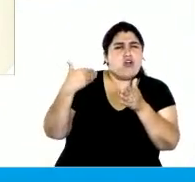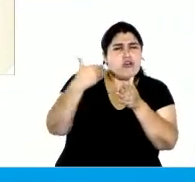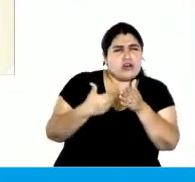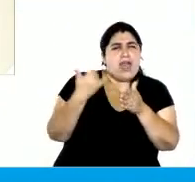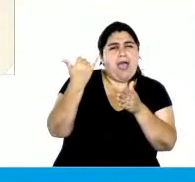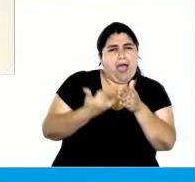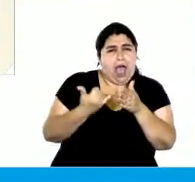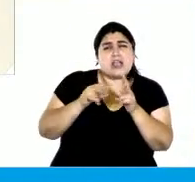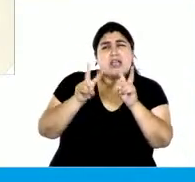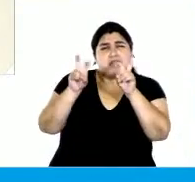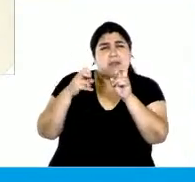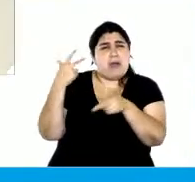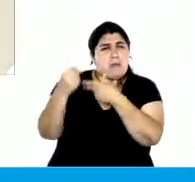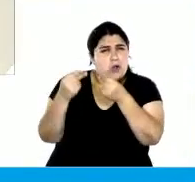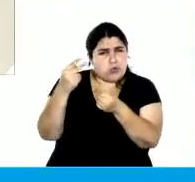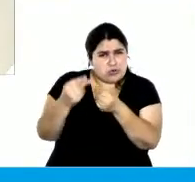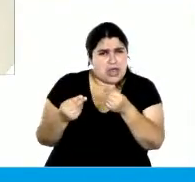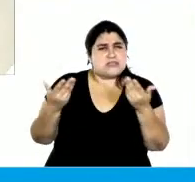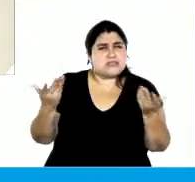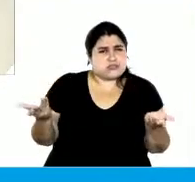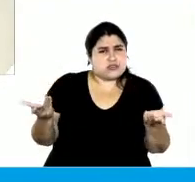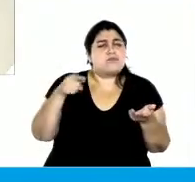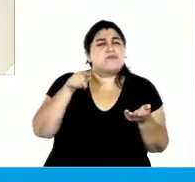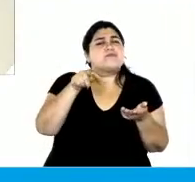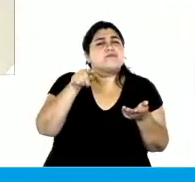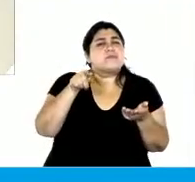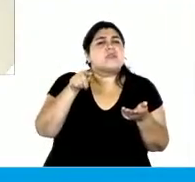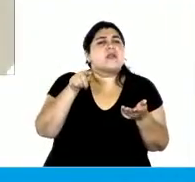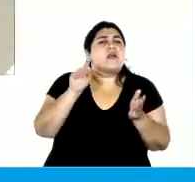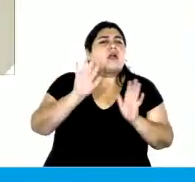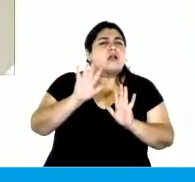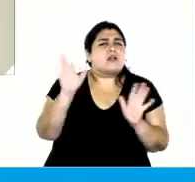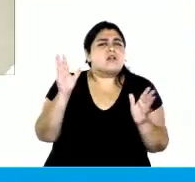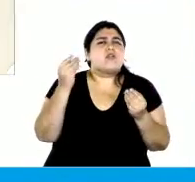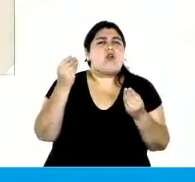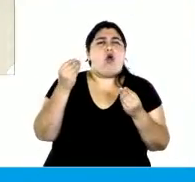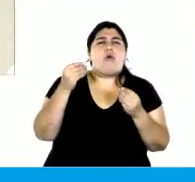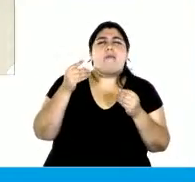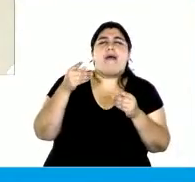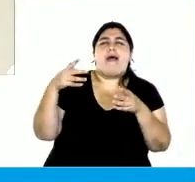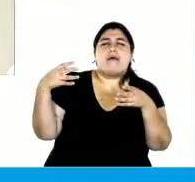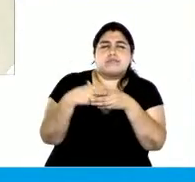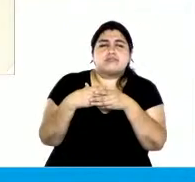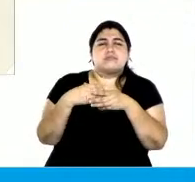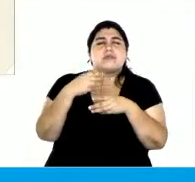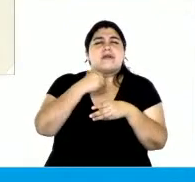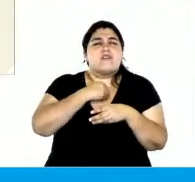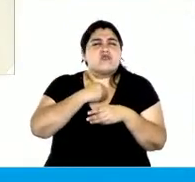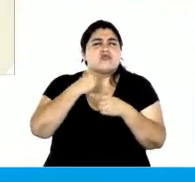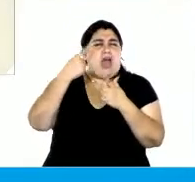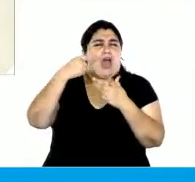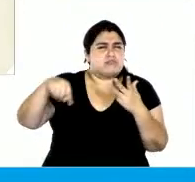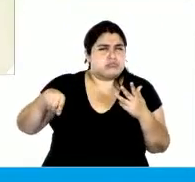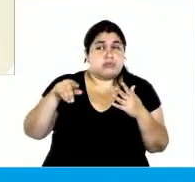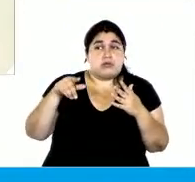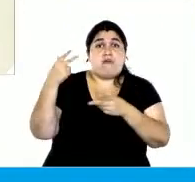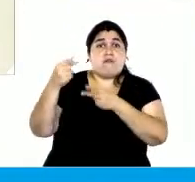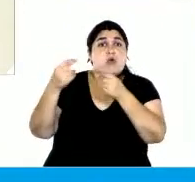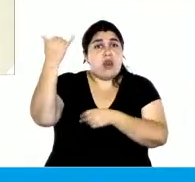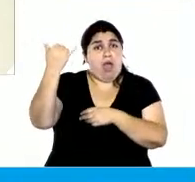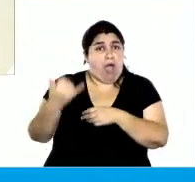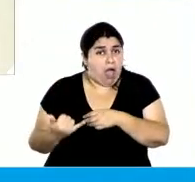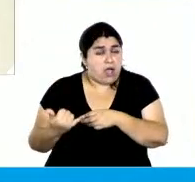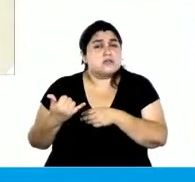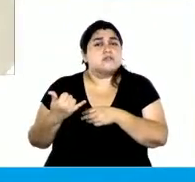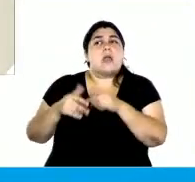con la vacunación de, por ejemplo, personas de 30 años, militantes, funcionarios, han recibido vacuna y aún tenemos